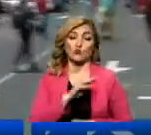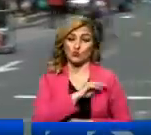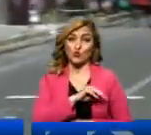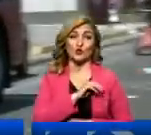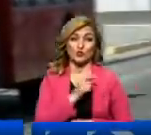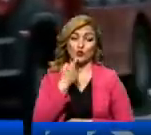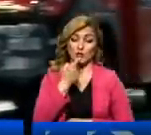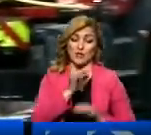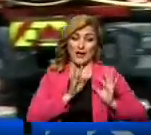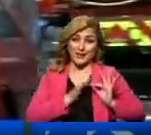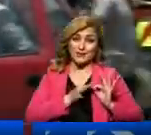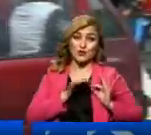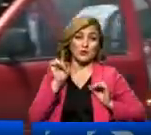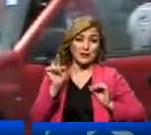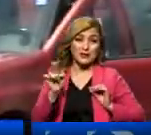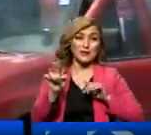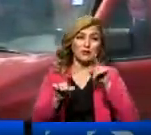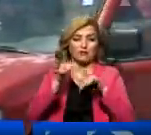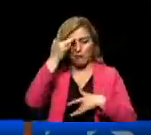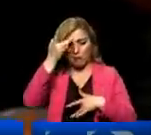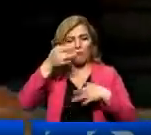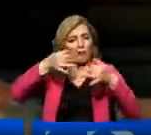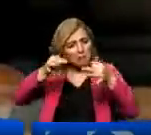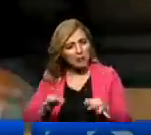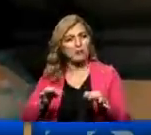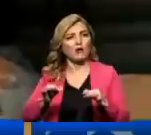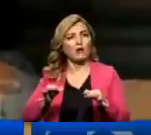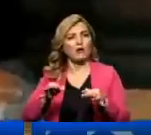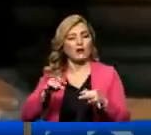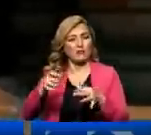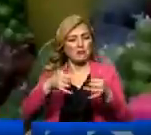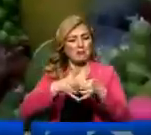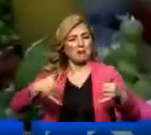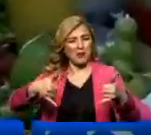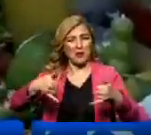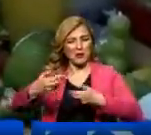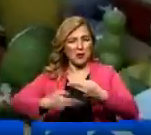municipio Calderón, donde se identifican algunos casos, se cerraron los centros de